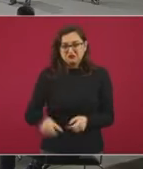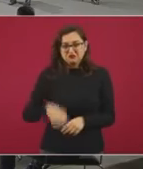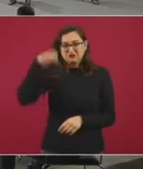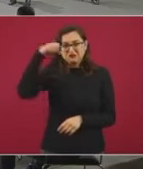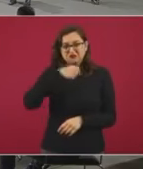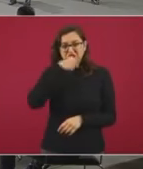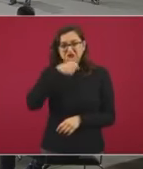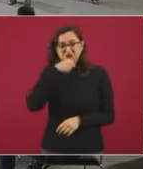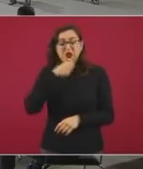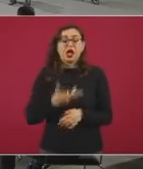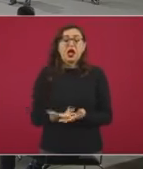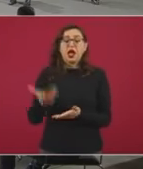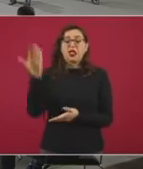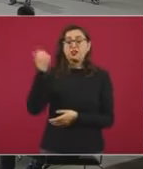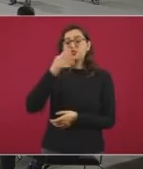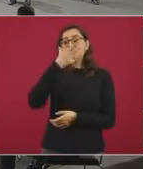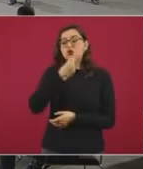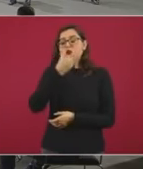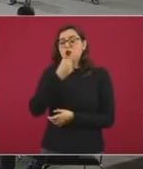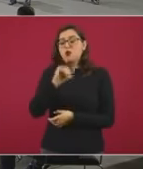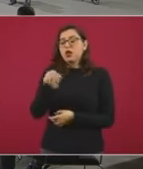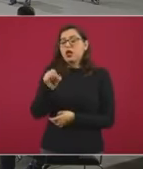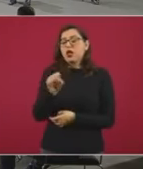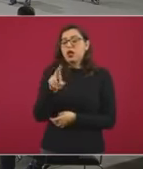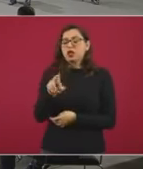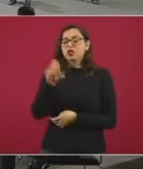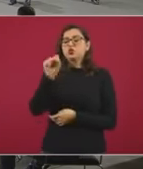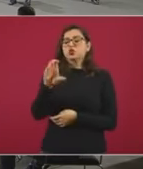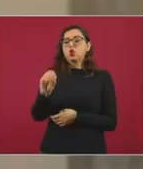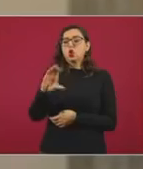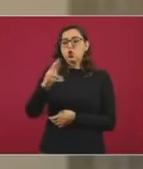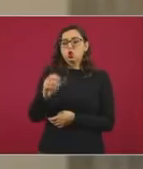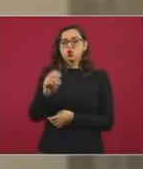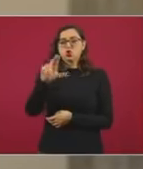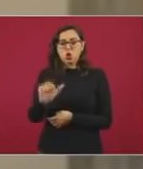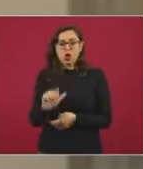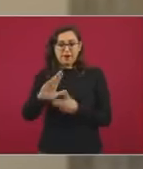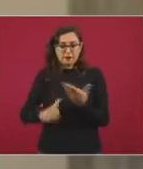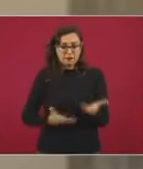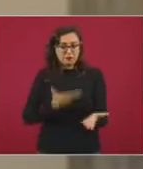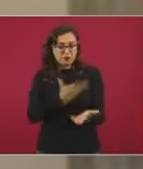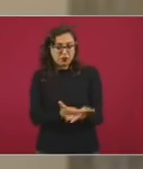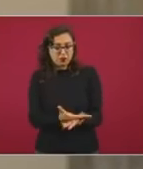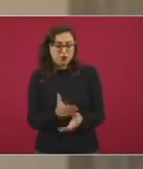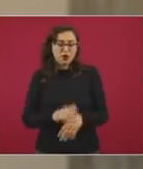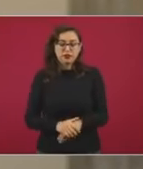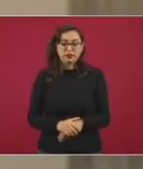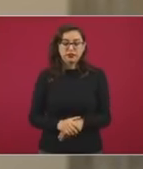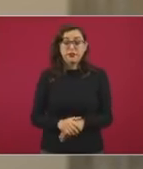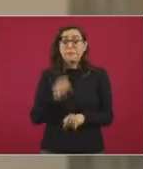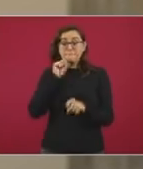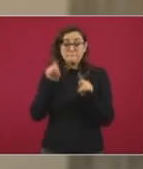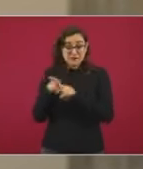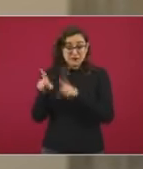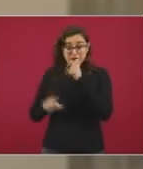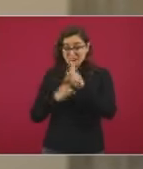Vino Jesús Ochoa a plantearnos algo parecido. Los